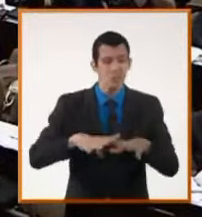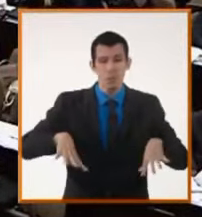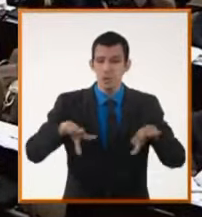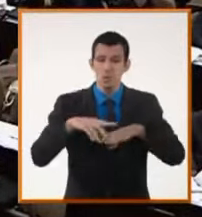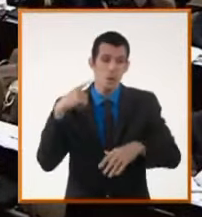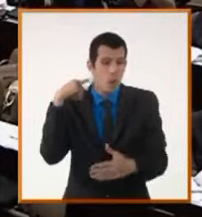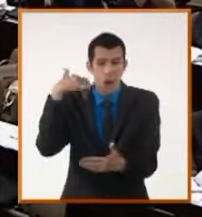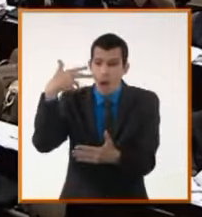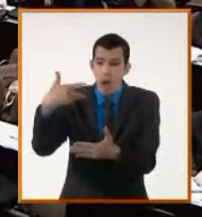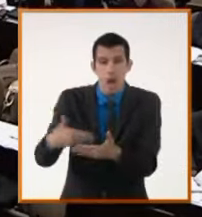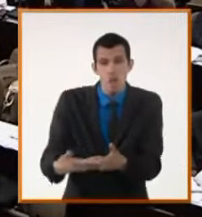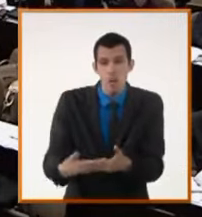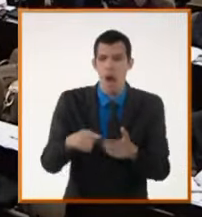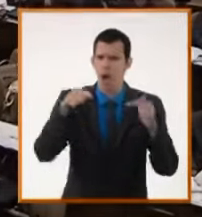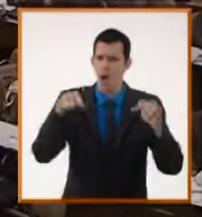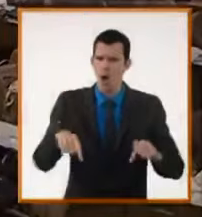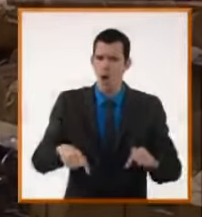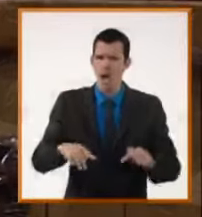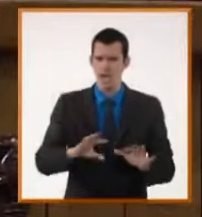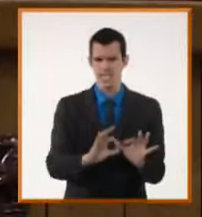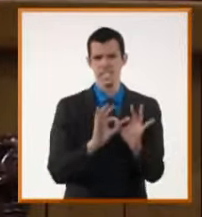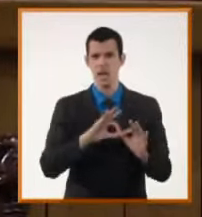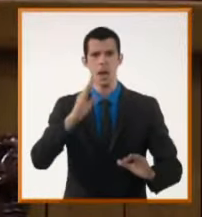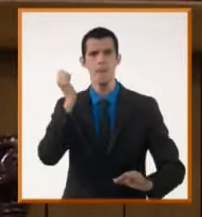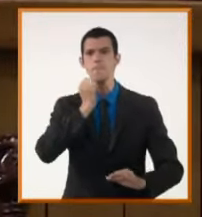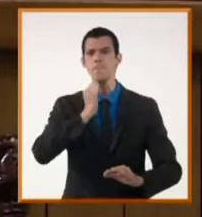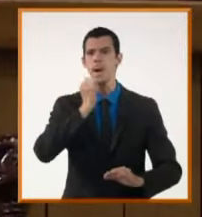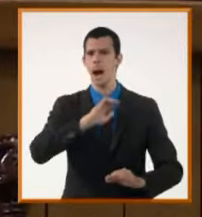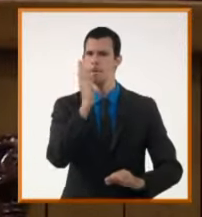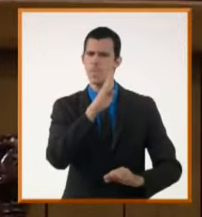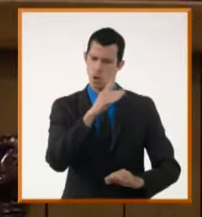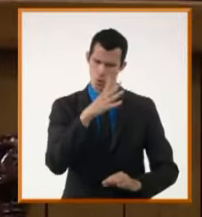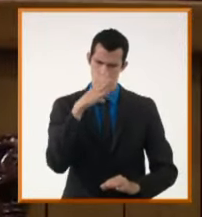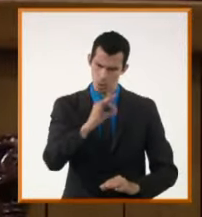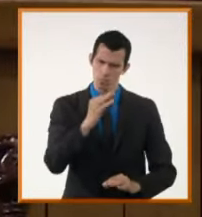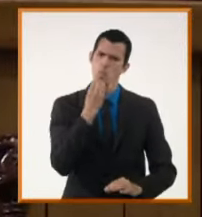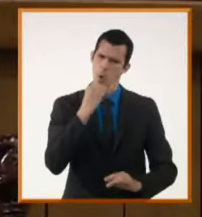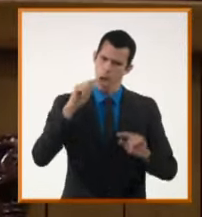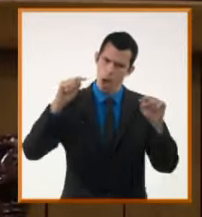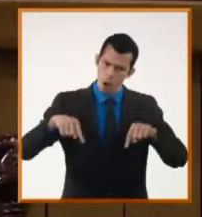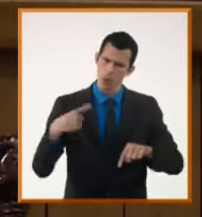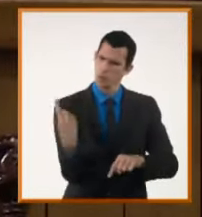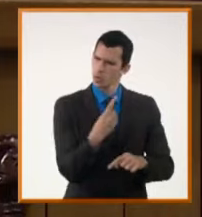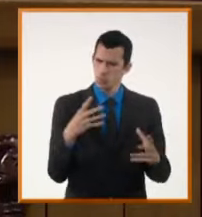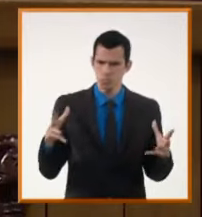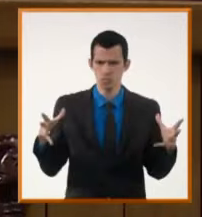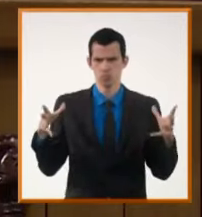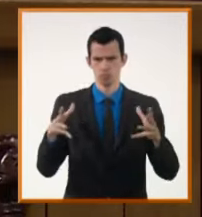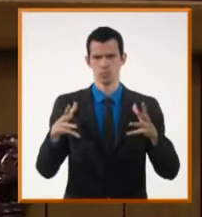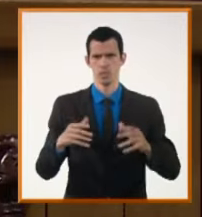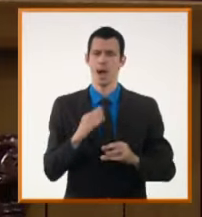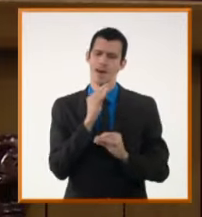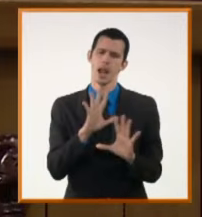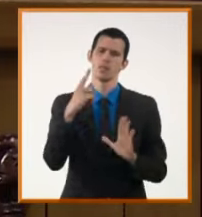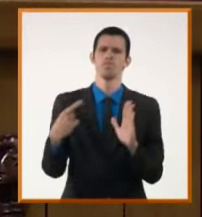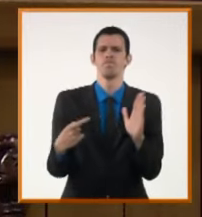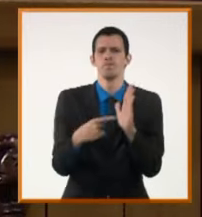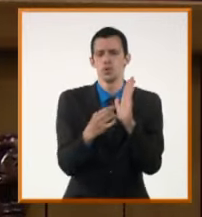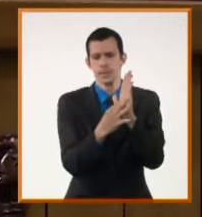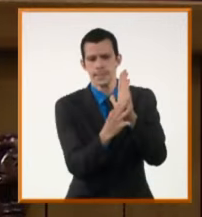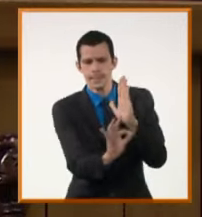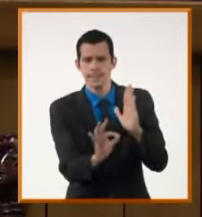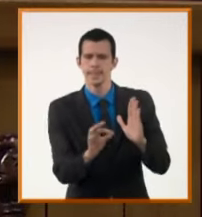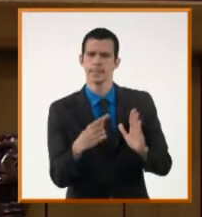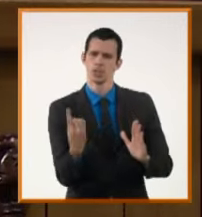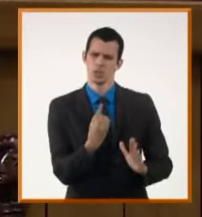Le reiteramos a ustedes, diputados de nuestro pueblo, nuestra insatisfacción por no haber logrado resultados superiores, pero